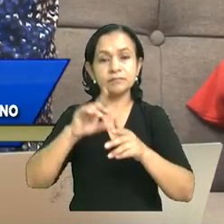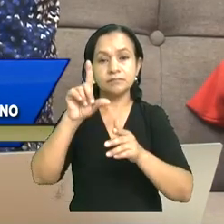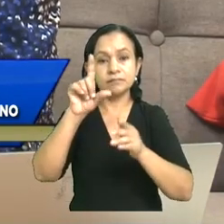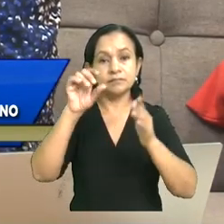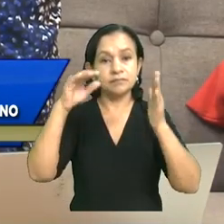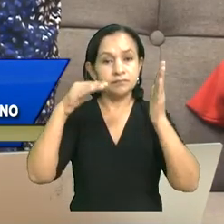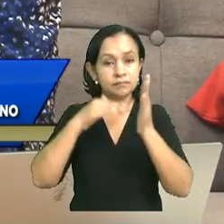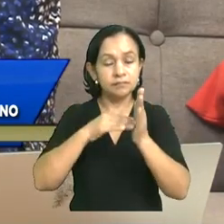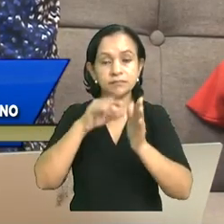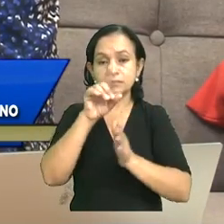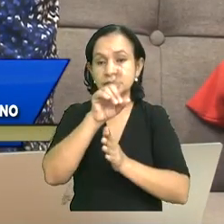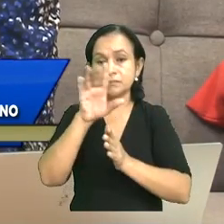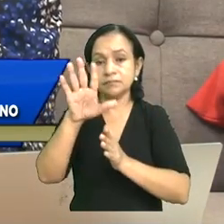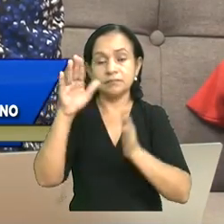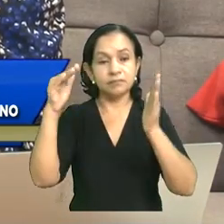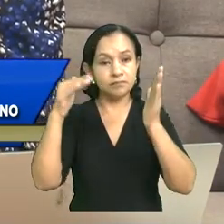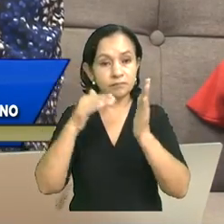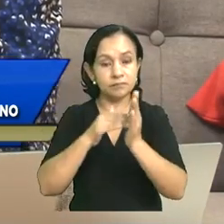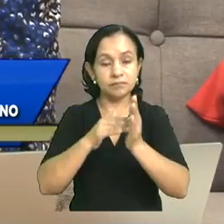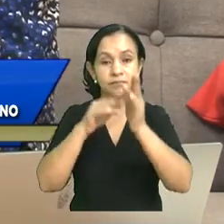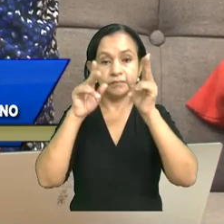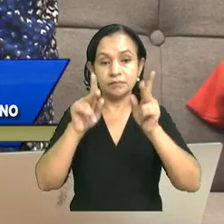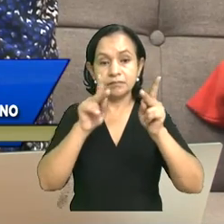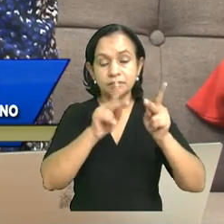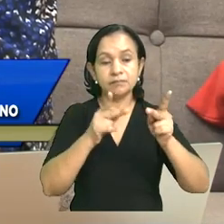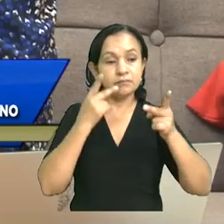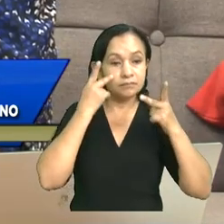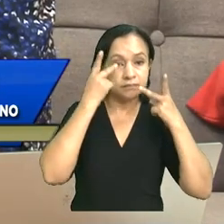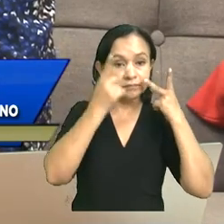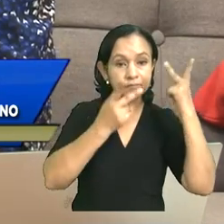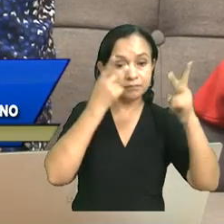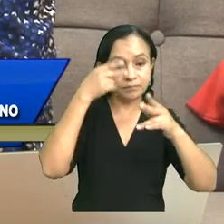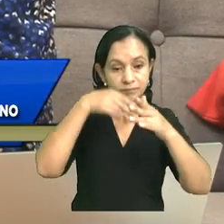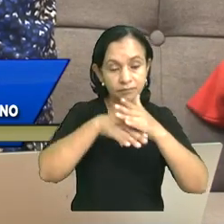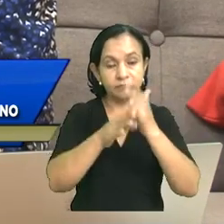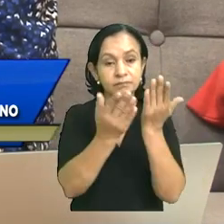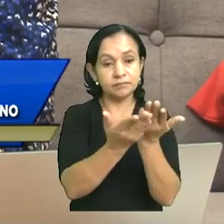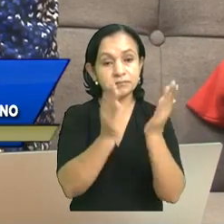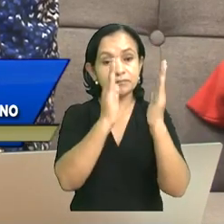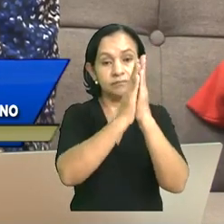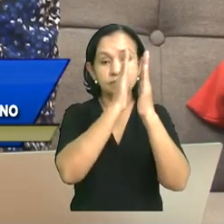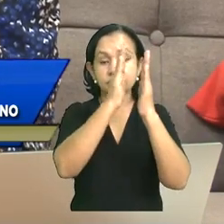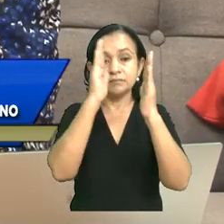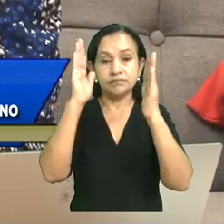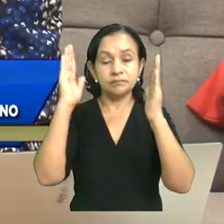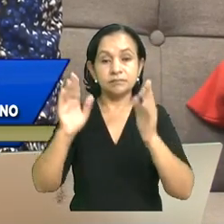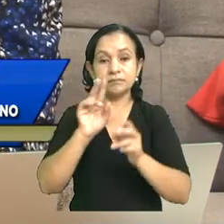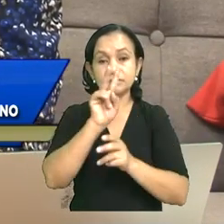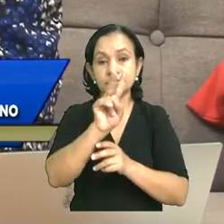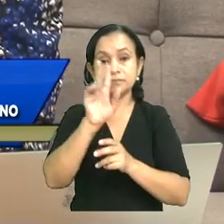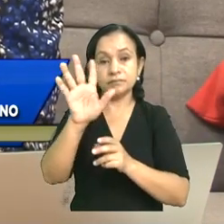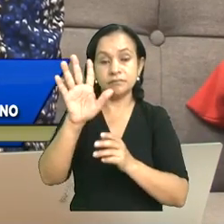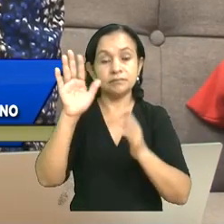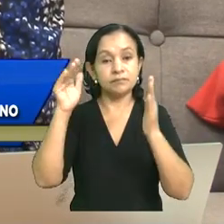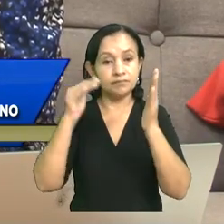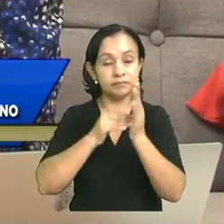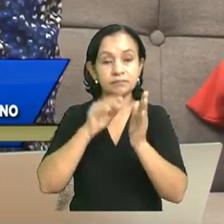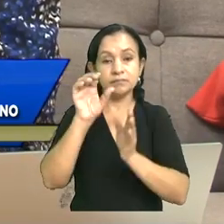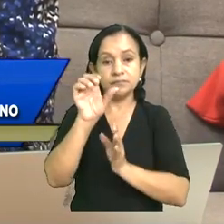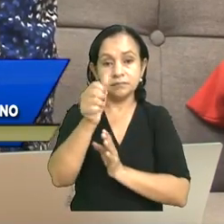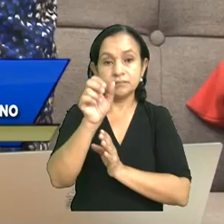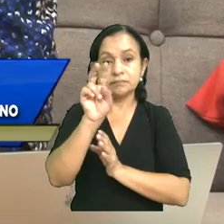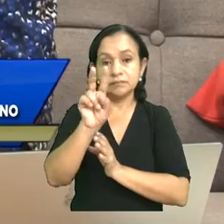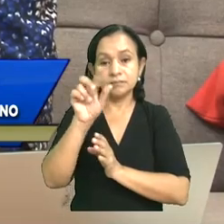10,000, 15,000 usuarios al año. Hemos atendido, digamos, a